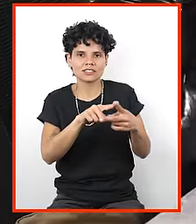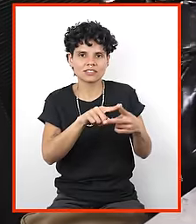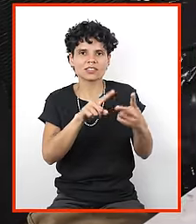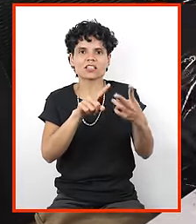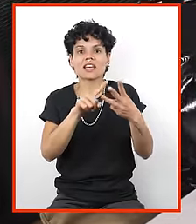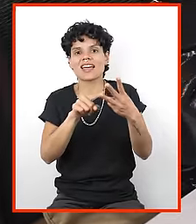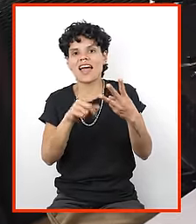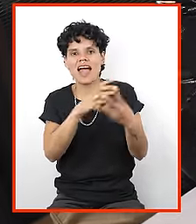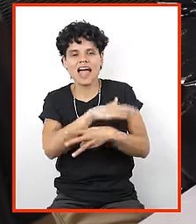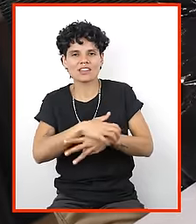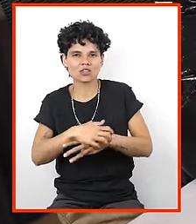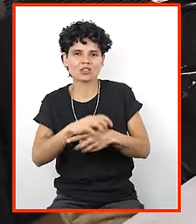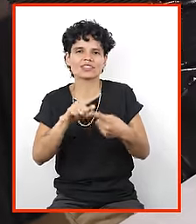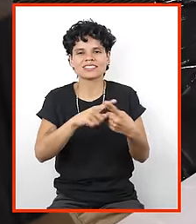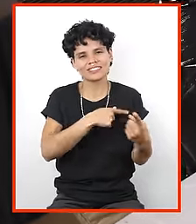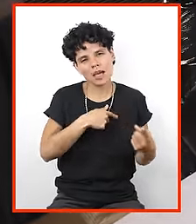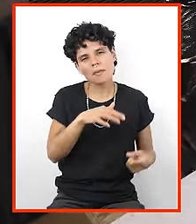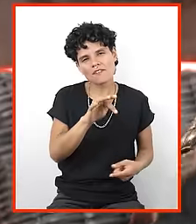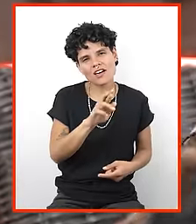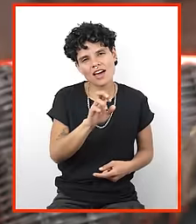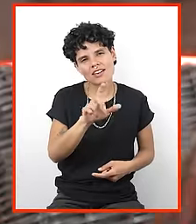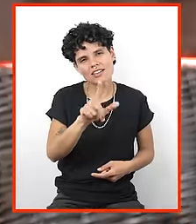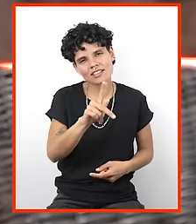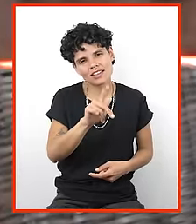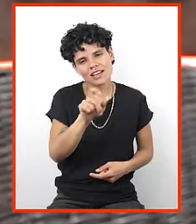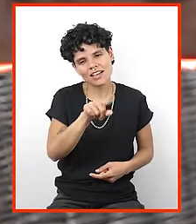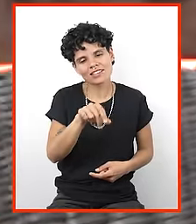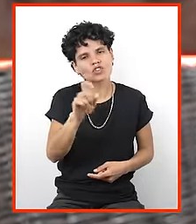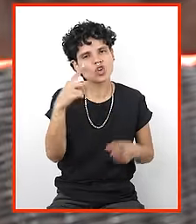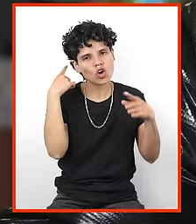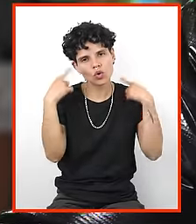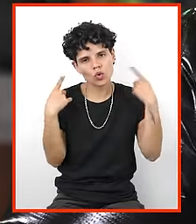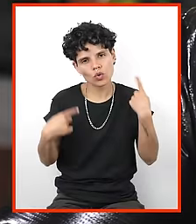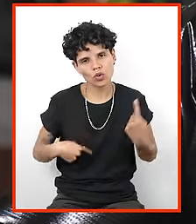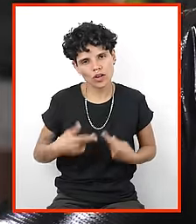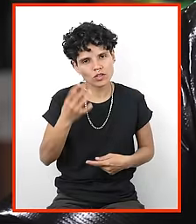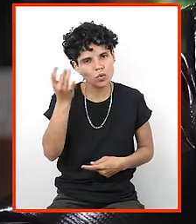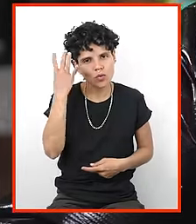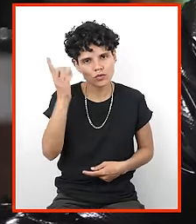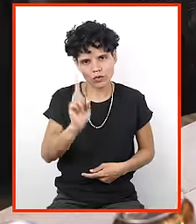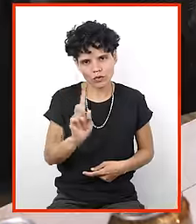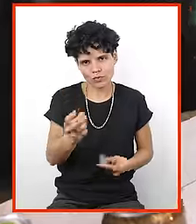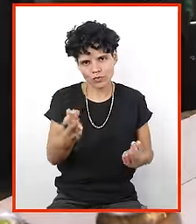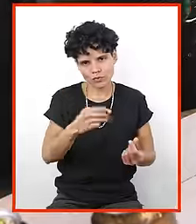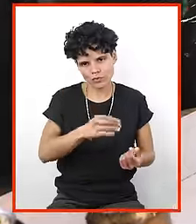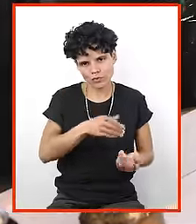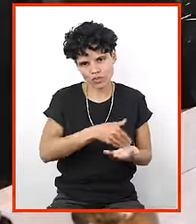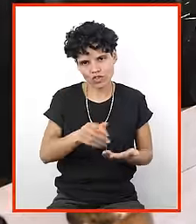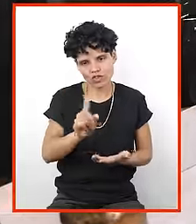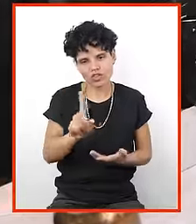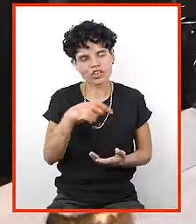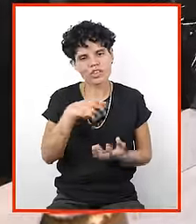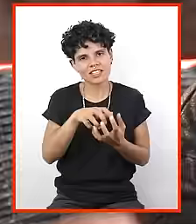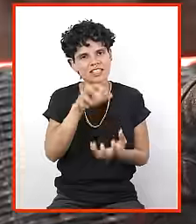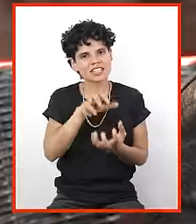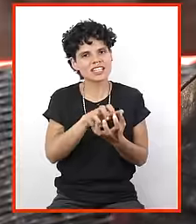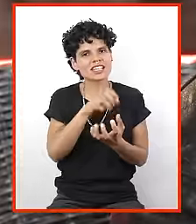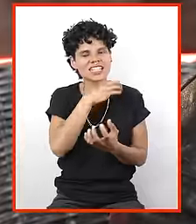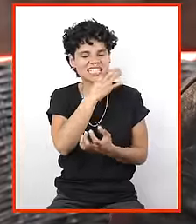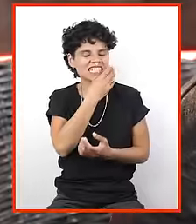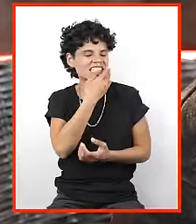queden tranquilos, que no ha tenido nada con Farca. Farca es mi perrito. Sí, Farca es el perro. Sí. Que tiene los dientes blanquísimos igual.